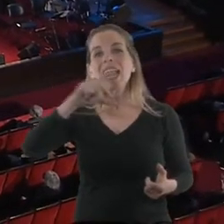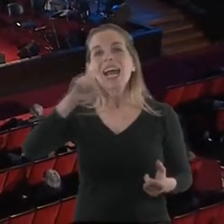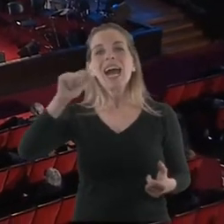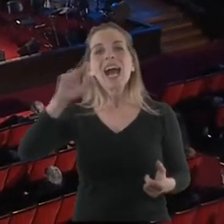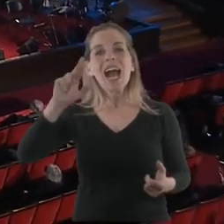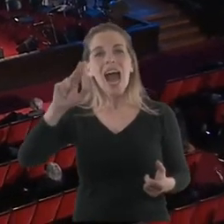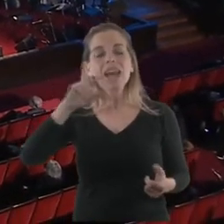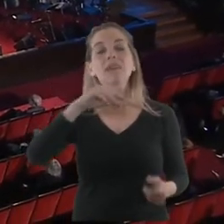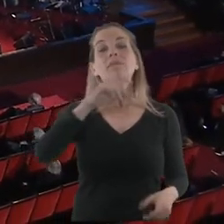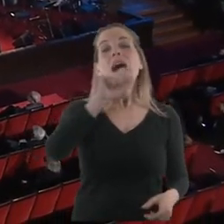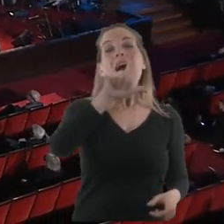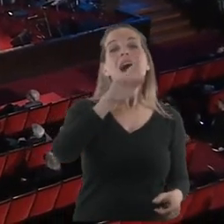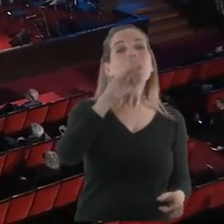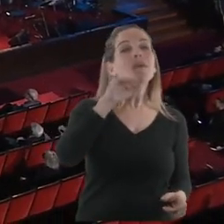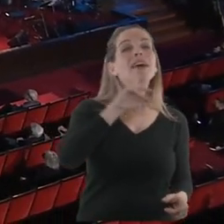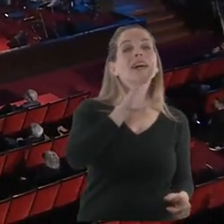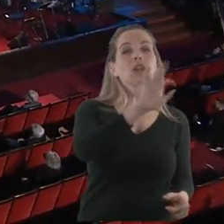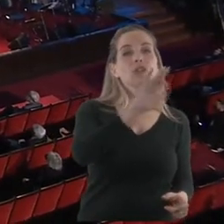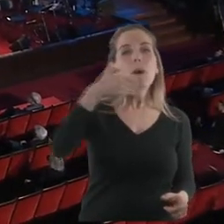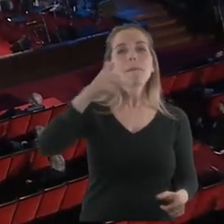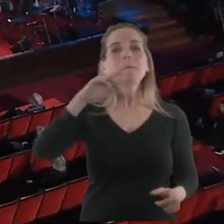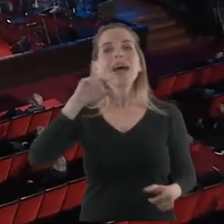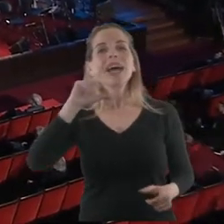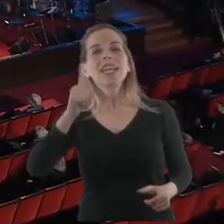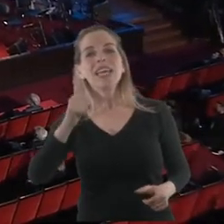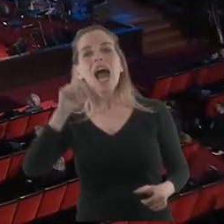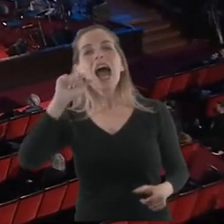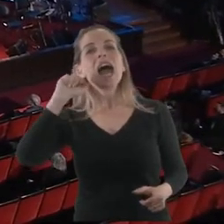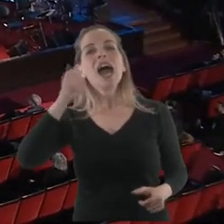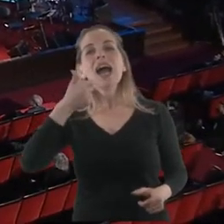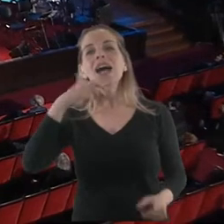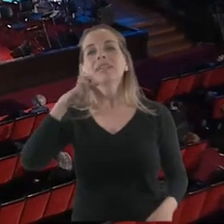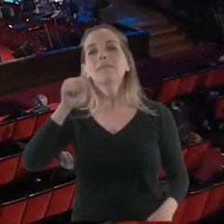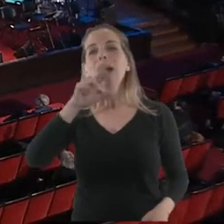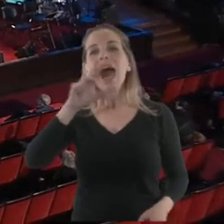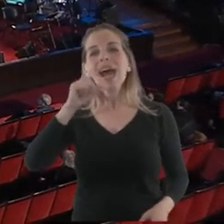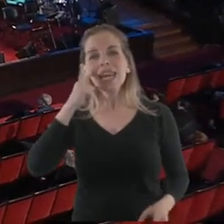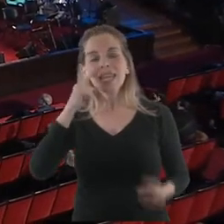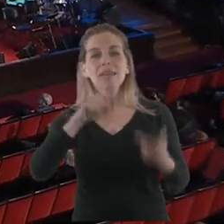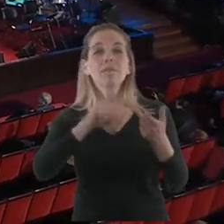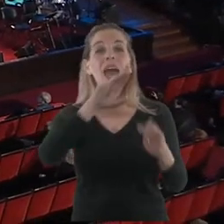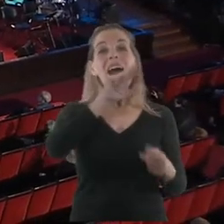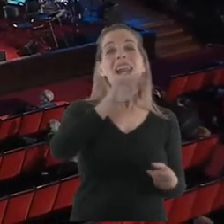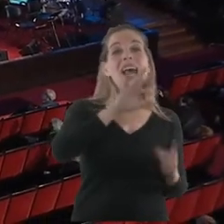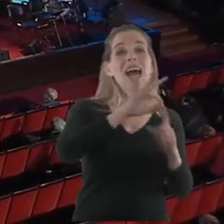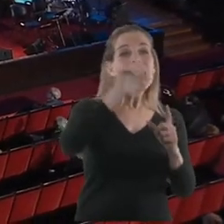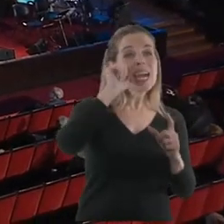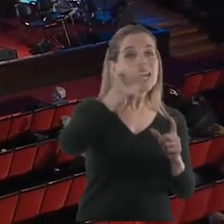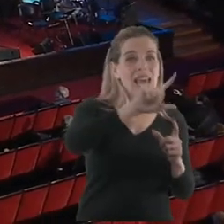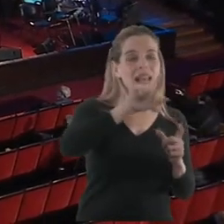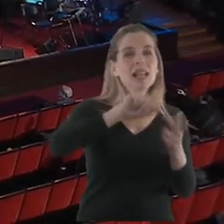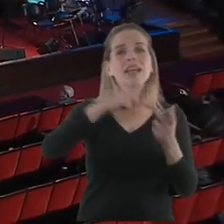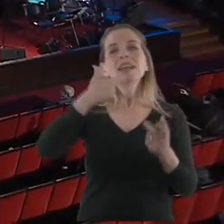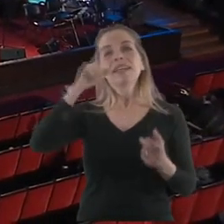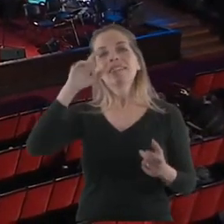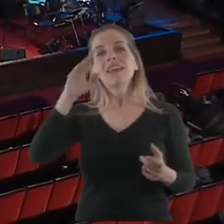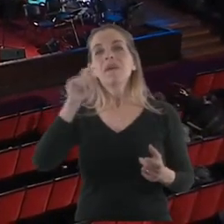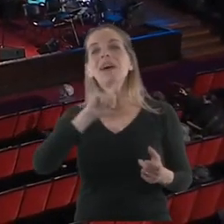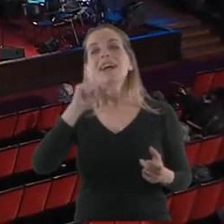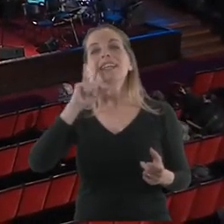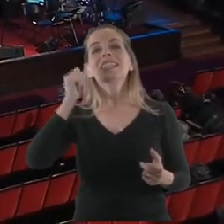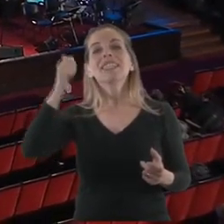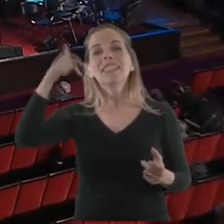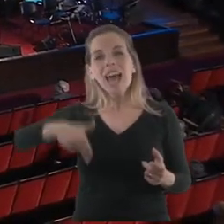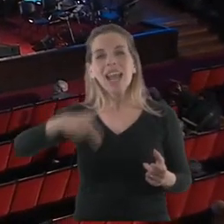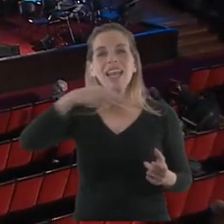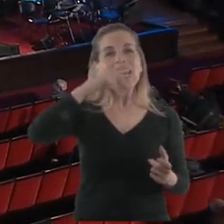Ángel Carugati, María Teresa Casparri, Raquel Castronovo, Sebastián Seria,